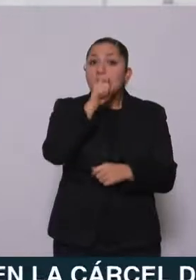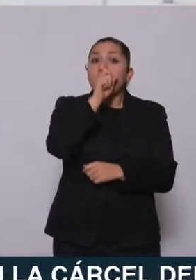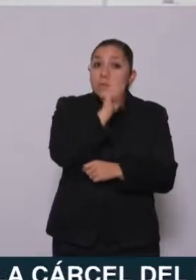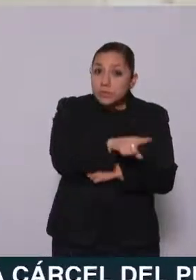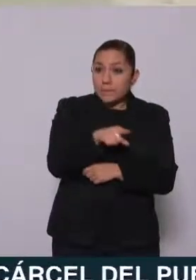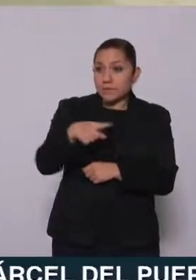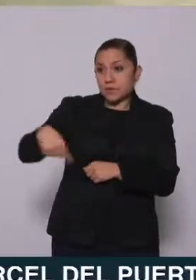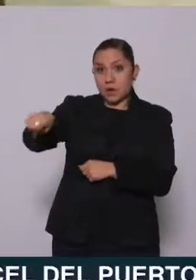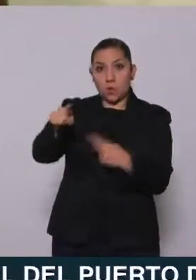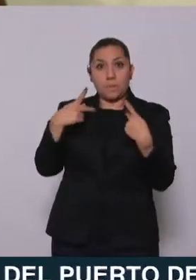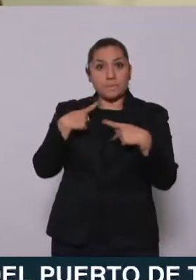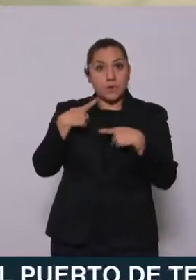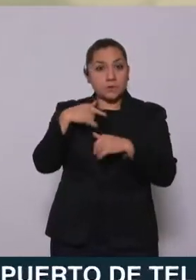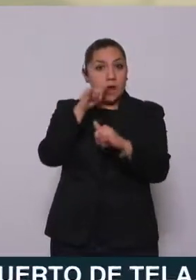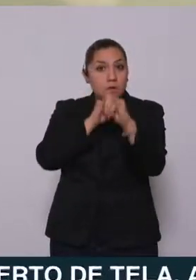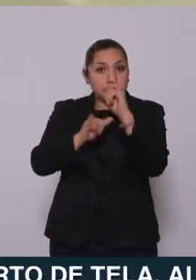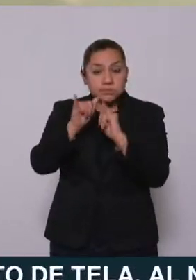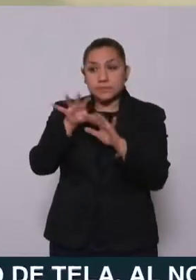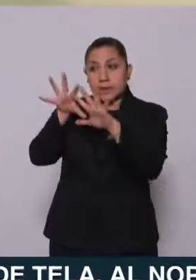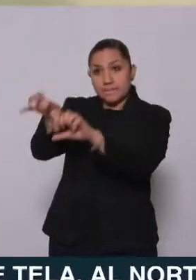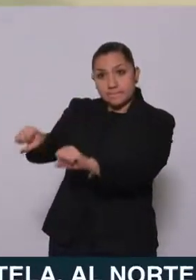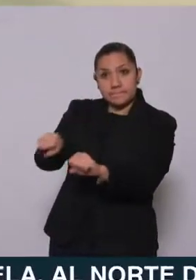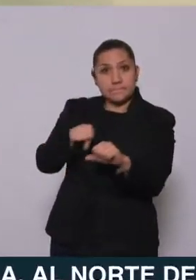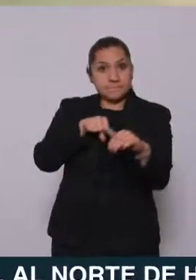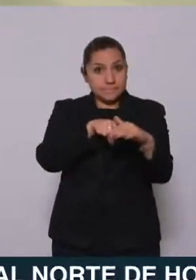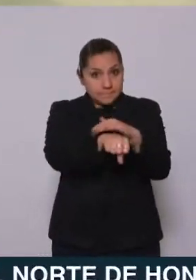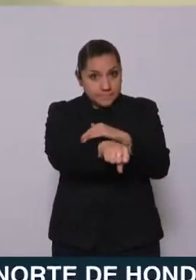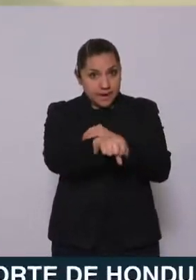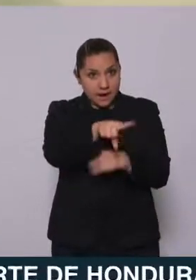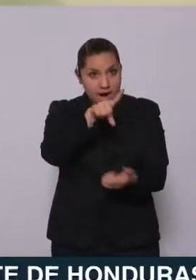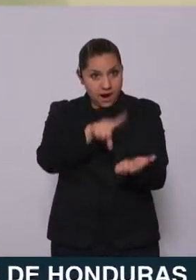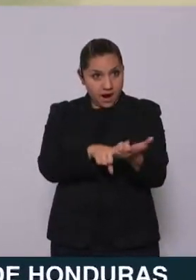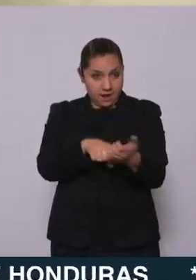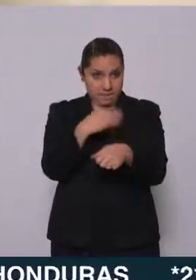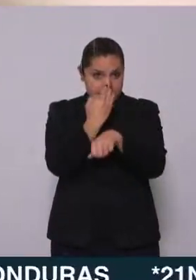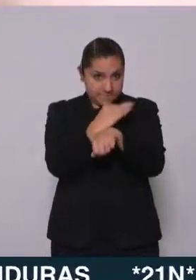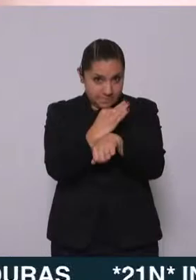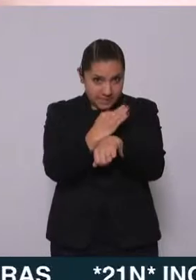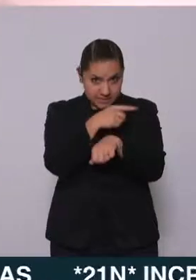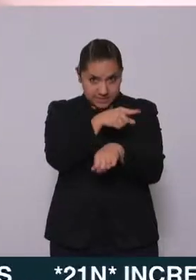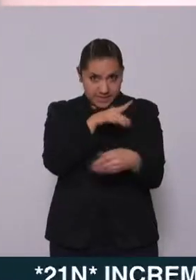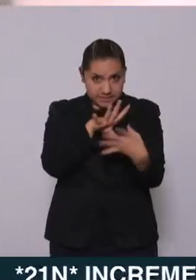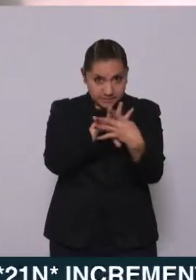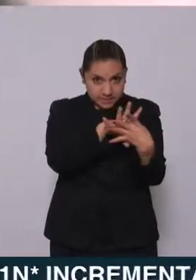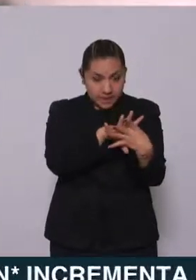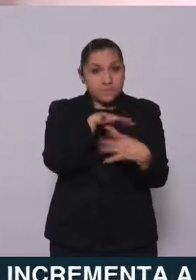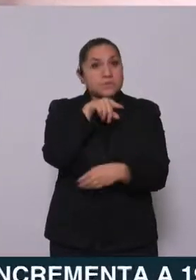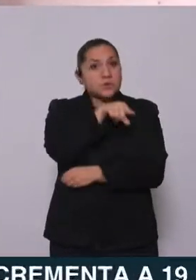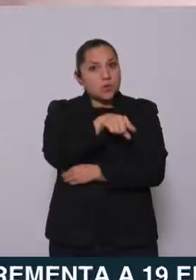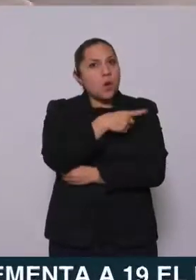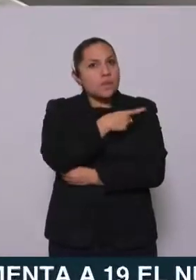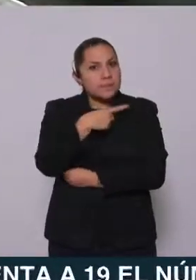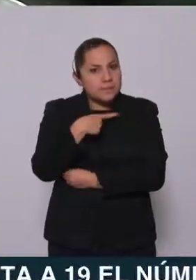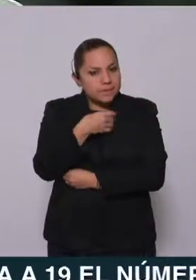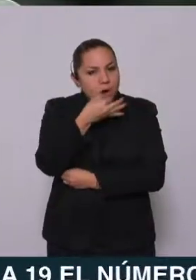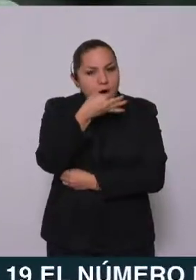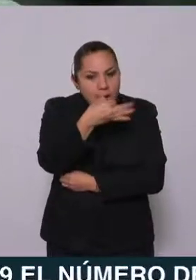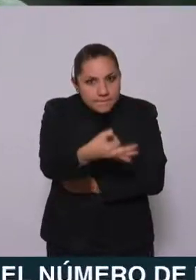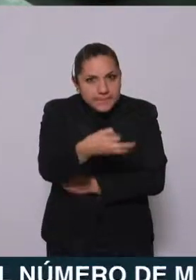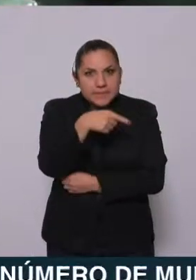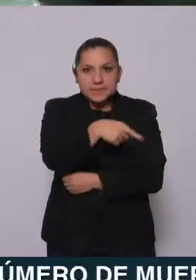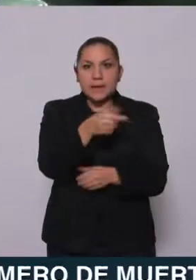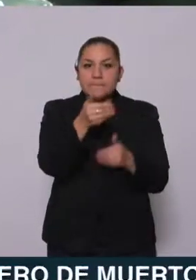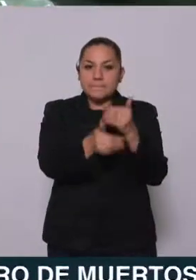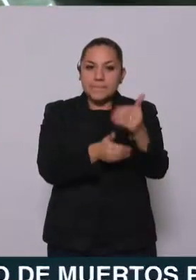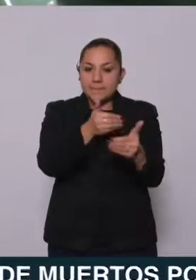esta fecha, disfrutarán de la noche del 24 de diciembre una cena especial que consiste en pierna en salsa de tamarindo, ensalada de